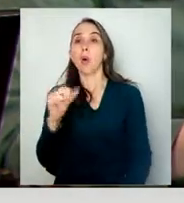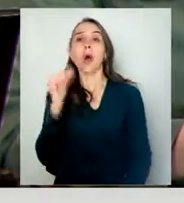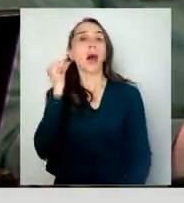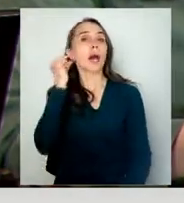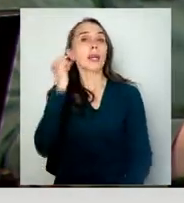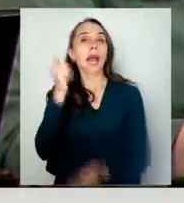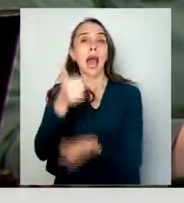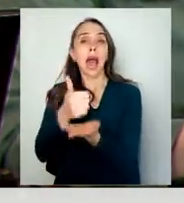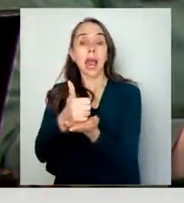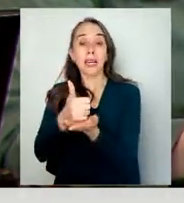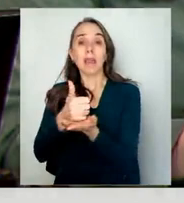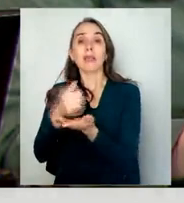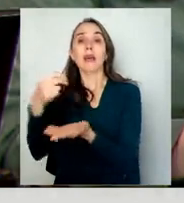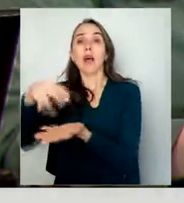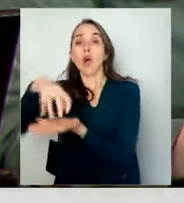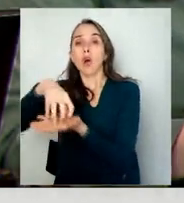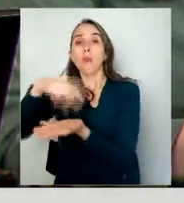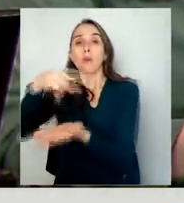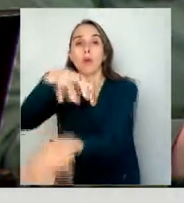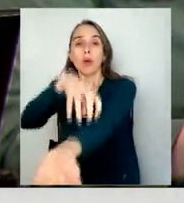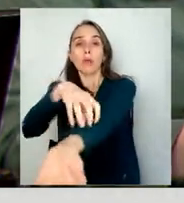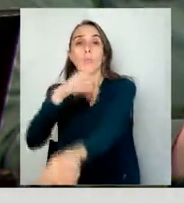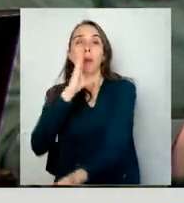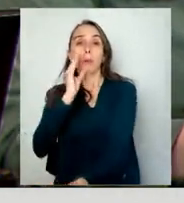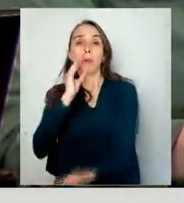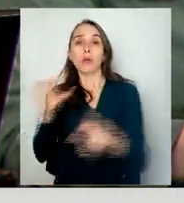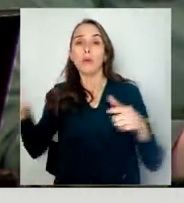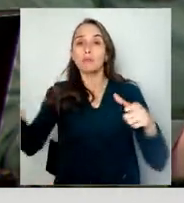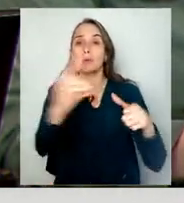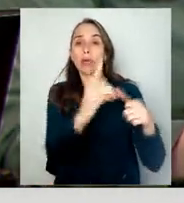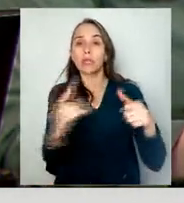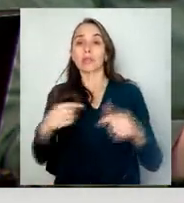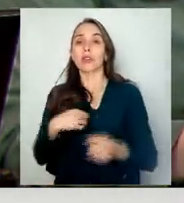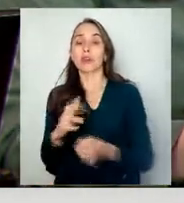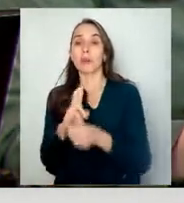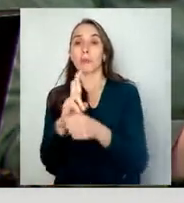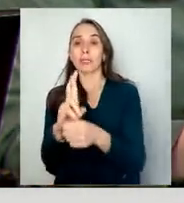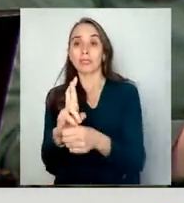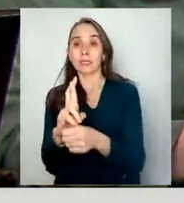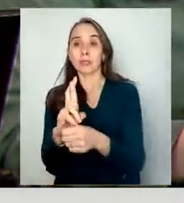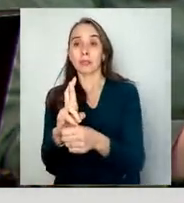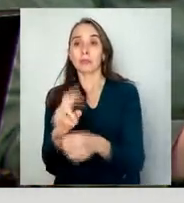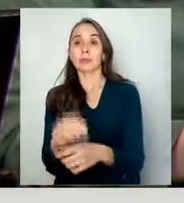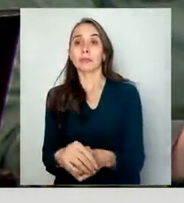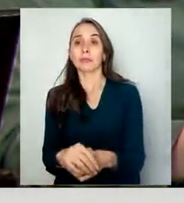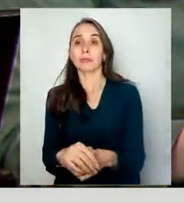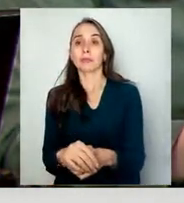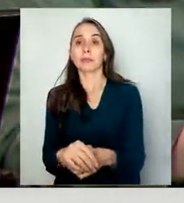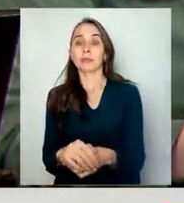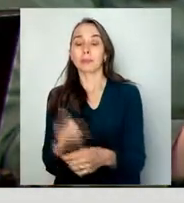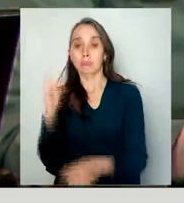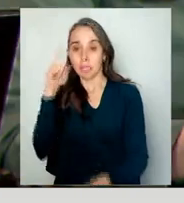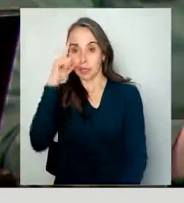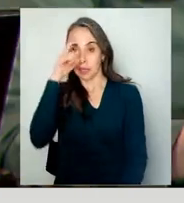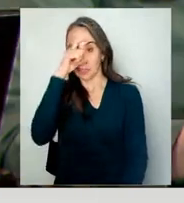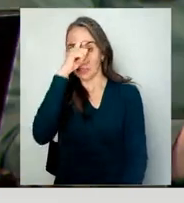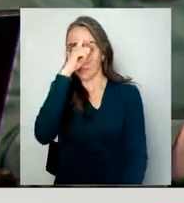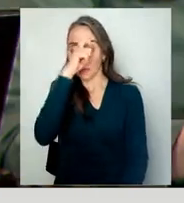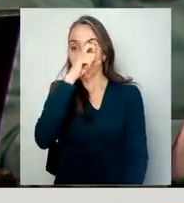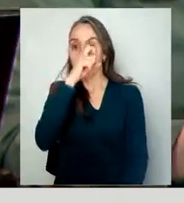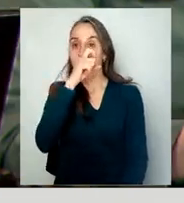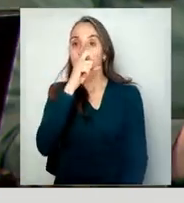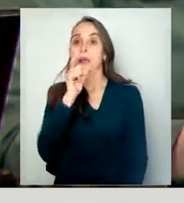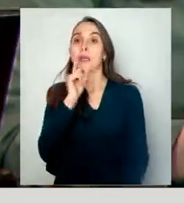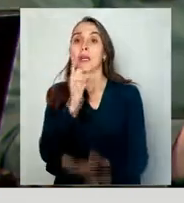del bío bío del distrito que represento y que dice relación con las dificultades que tenemos en